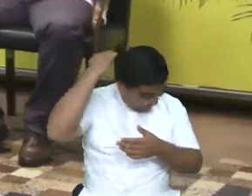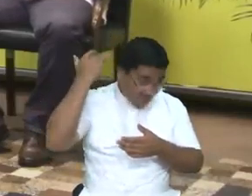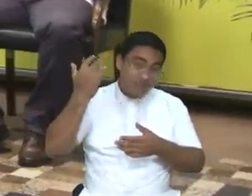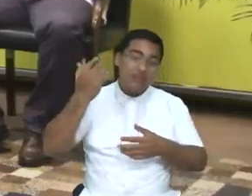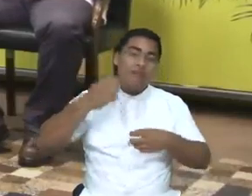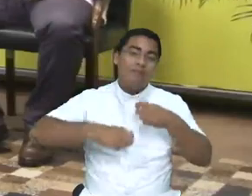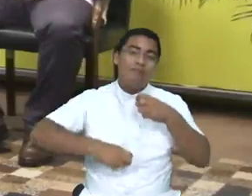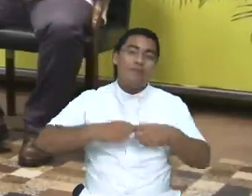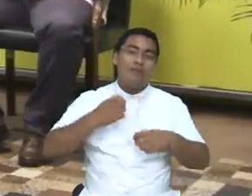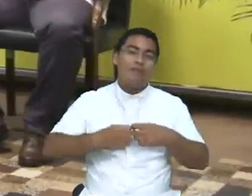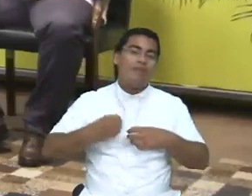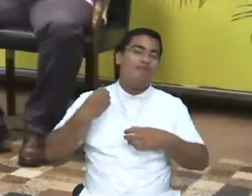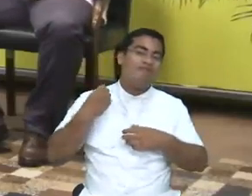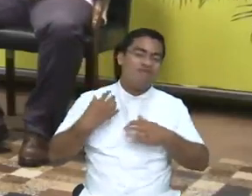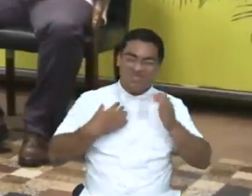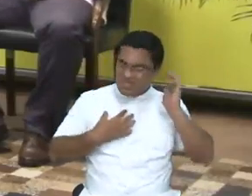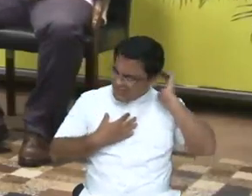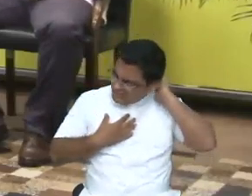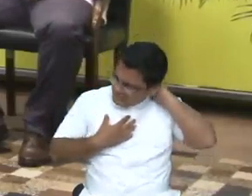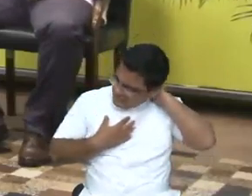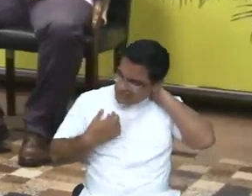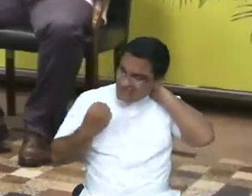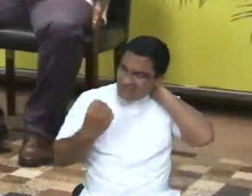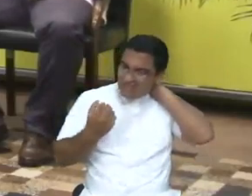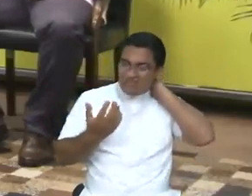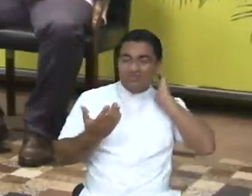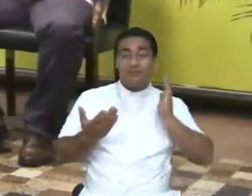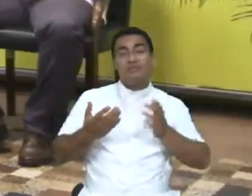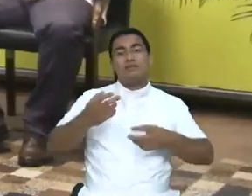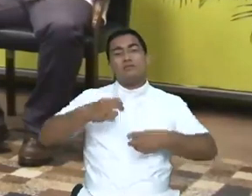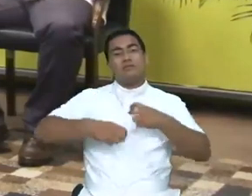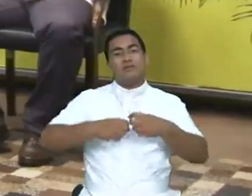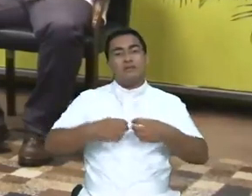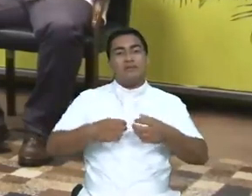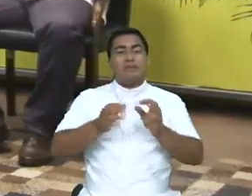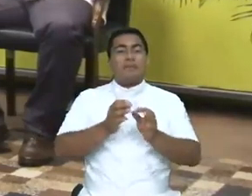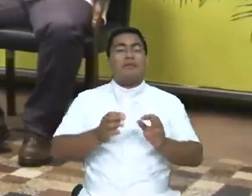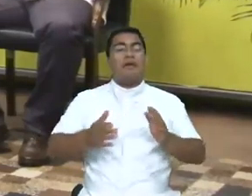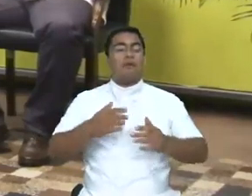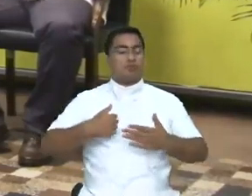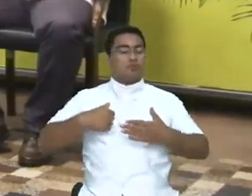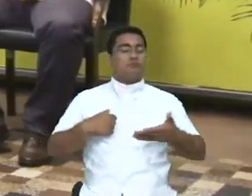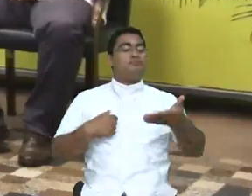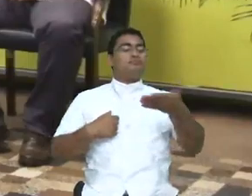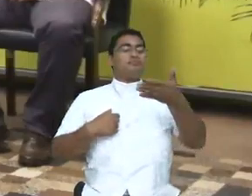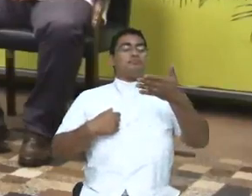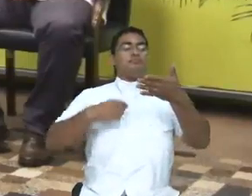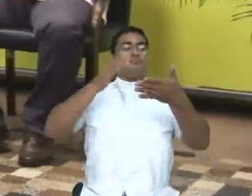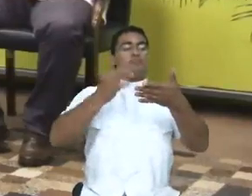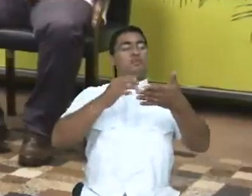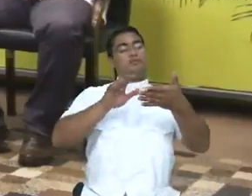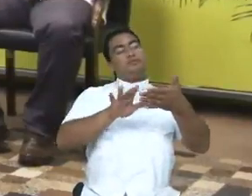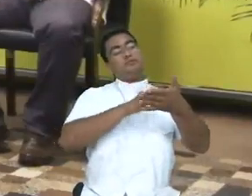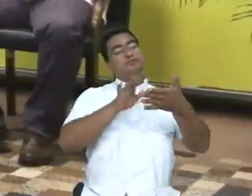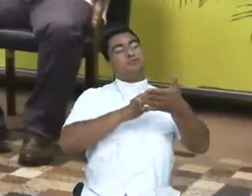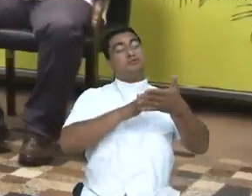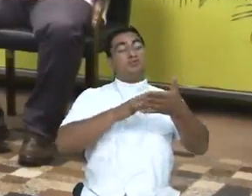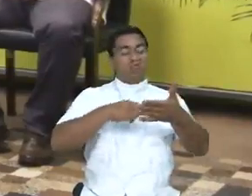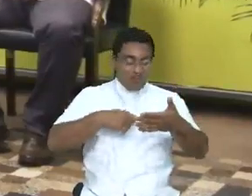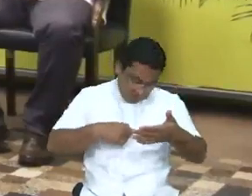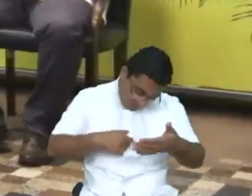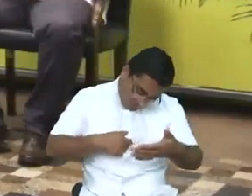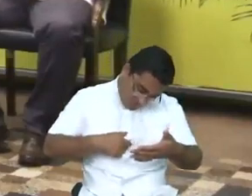el peso de lo que normalmente soporta la columna cervical en posición tal como está usted y yo. Uh-huh. Entonces se ha